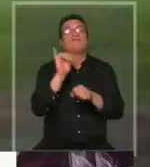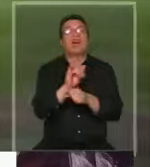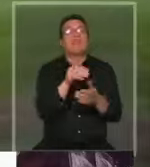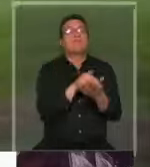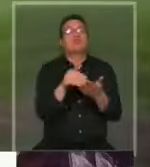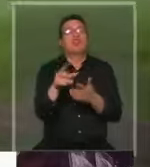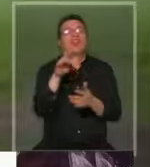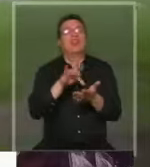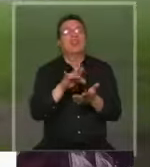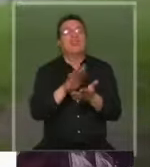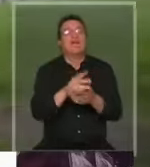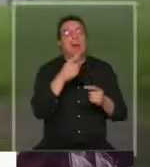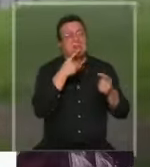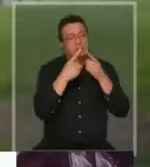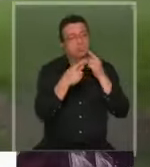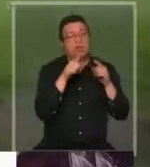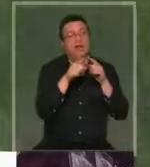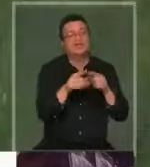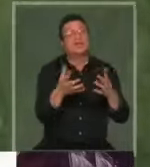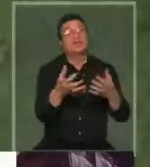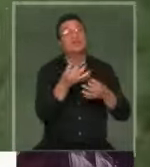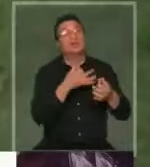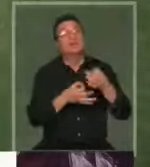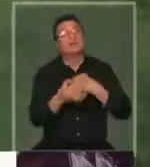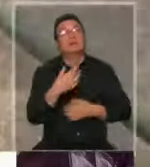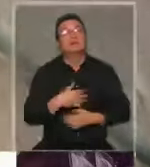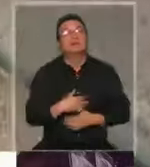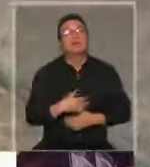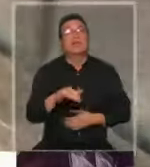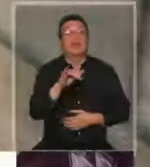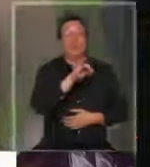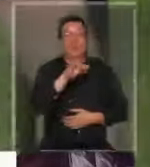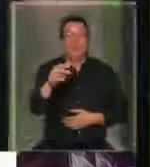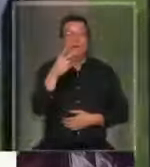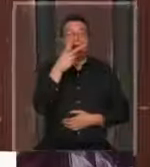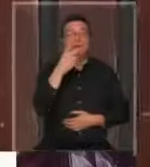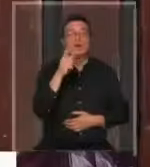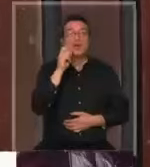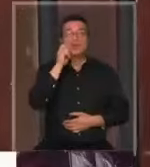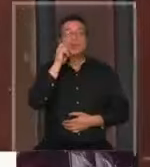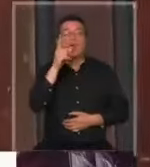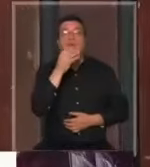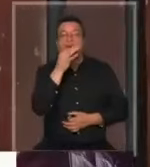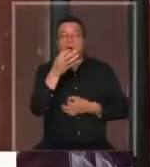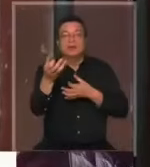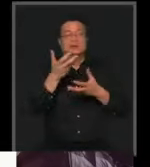pesos. Veníamos a consultar por eso, no sé si tiene algo que decir. Más adelante veremos cuáles son sus descargos.